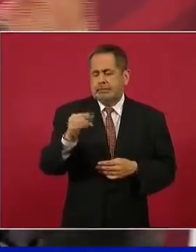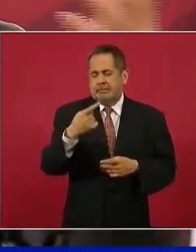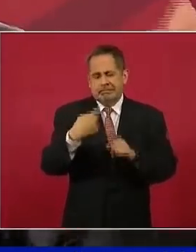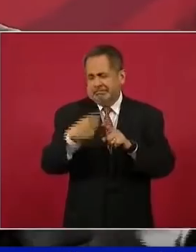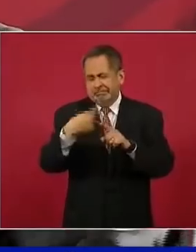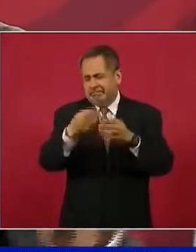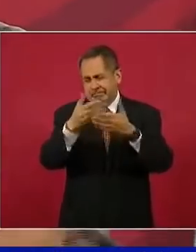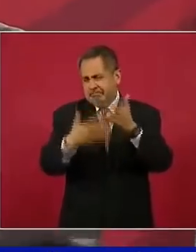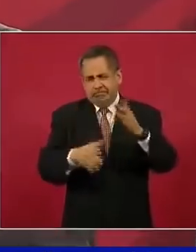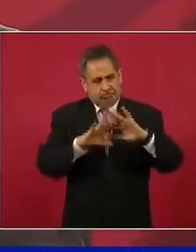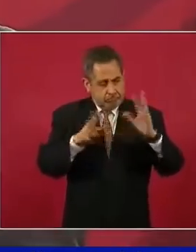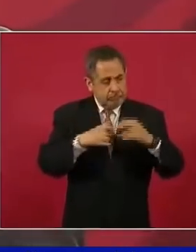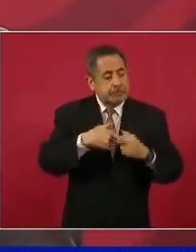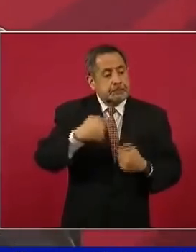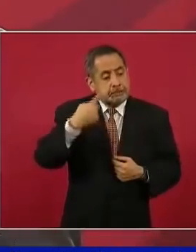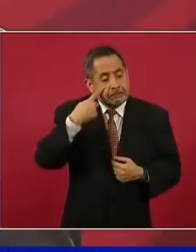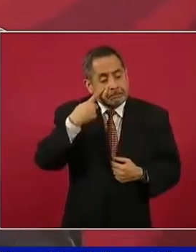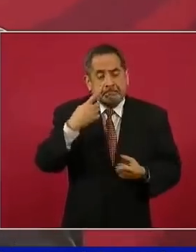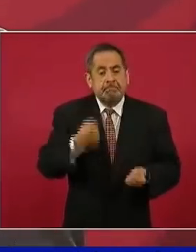todos.